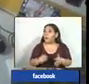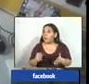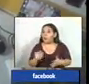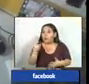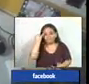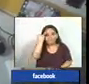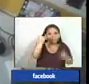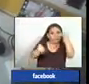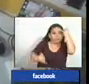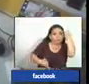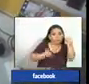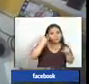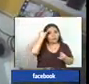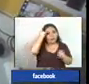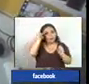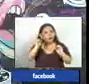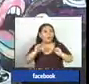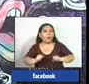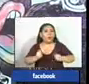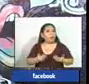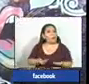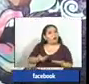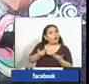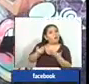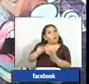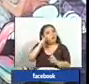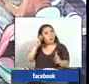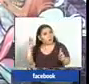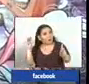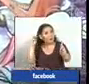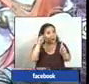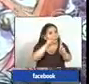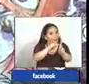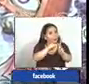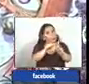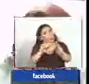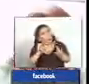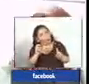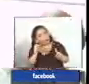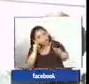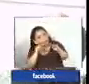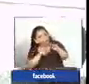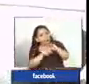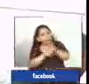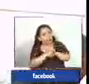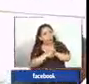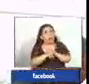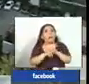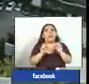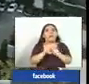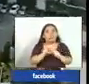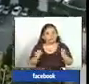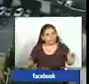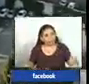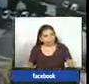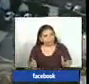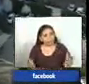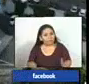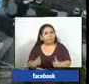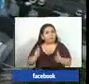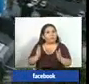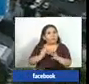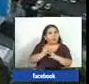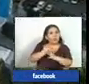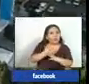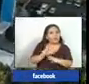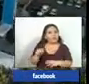estrategias que responden a su meta y visión. inspirar, influir y trascender. El trabajo de